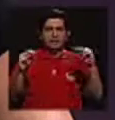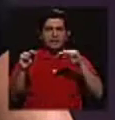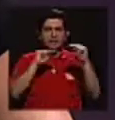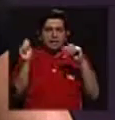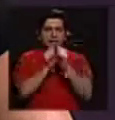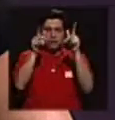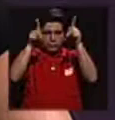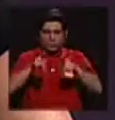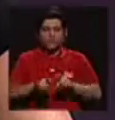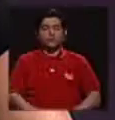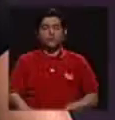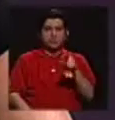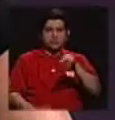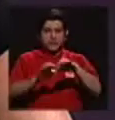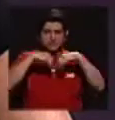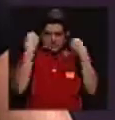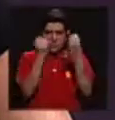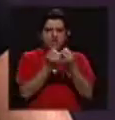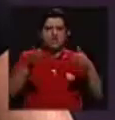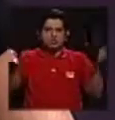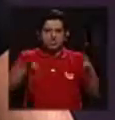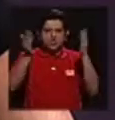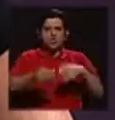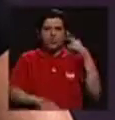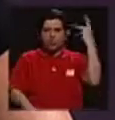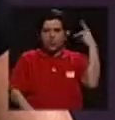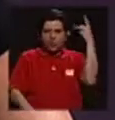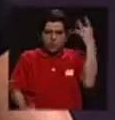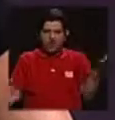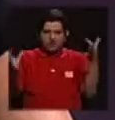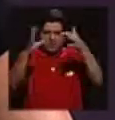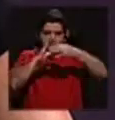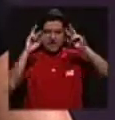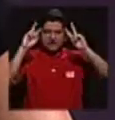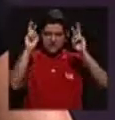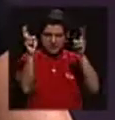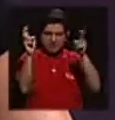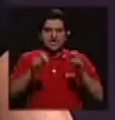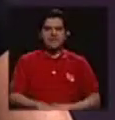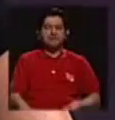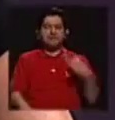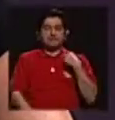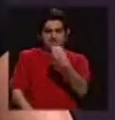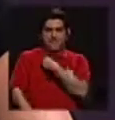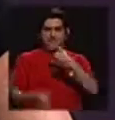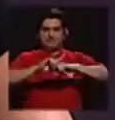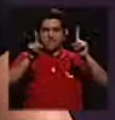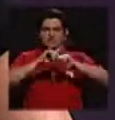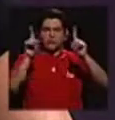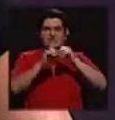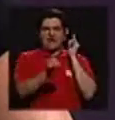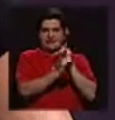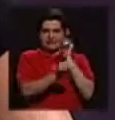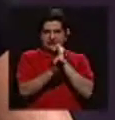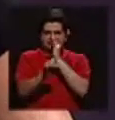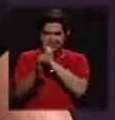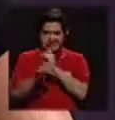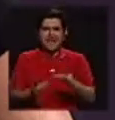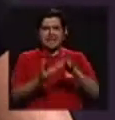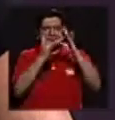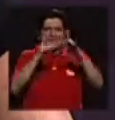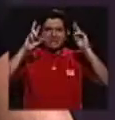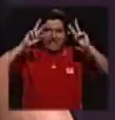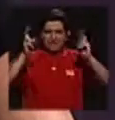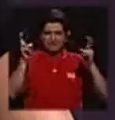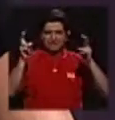órgano permanente para la promoción de políticas respecto al tema, la cual está integrada por diferentes instituciones expertas